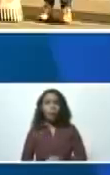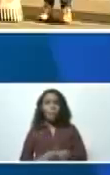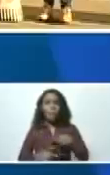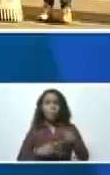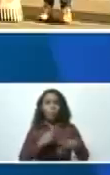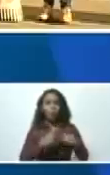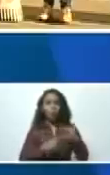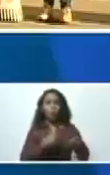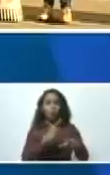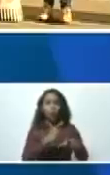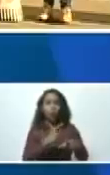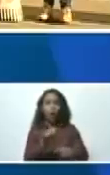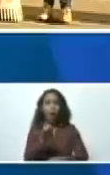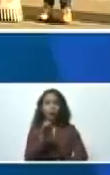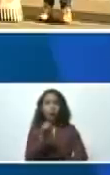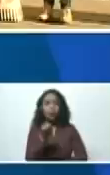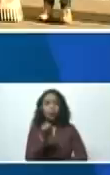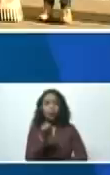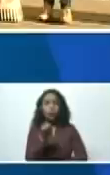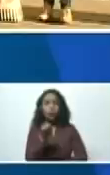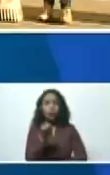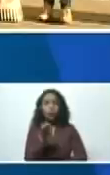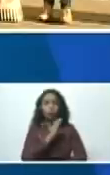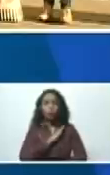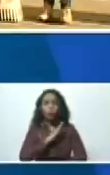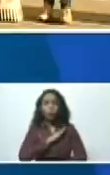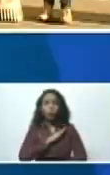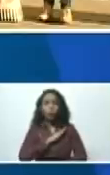produciendo arroz orgánico,